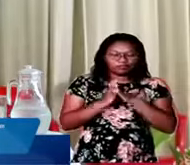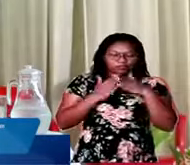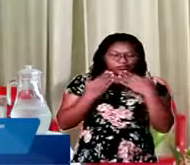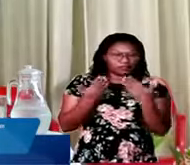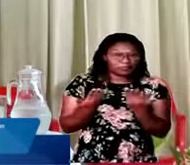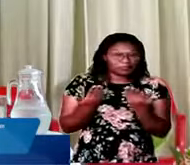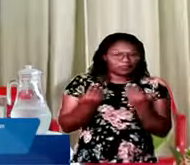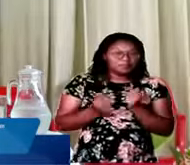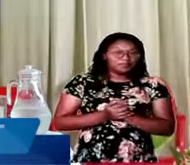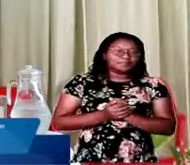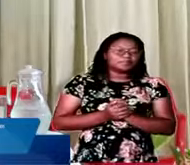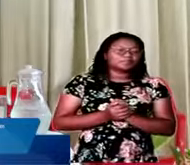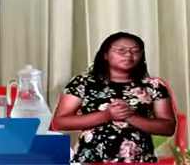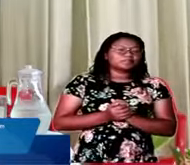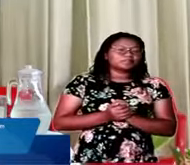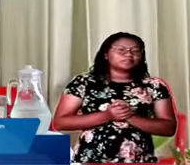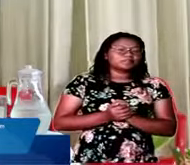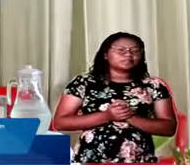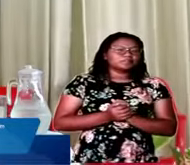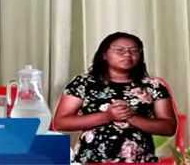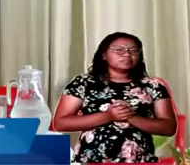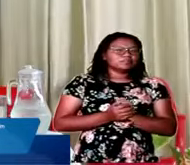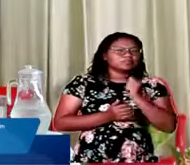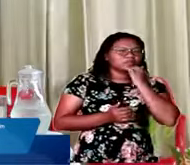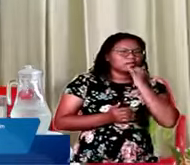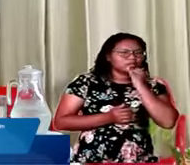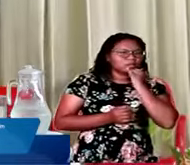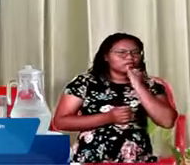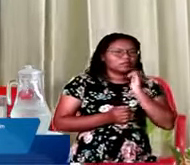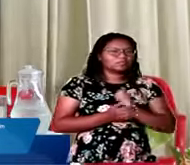entonces lo vamos a cuestionar,